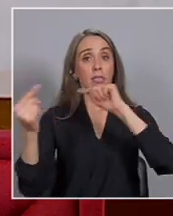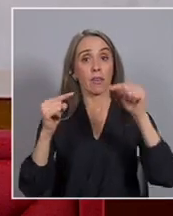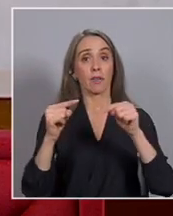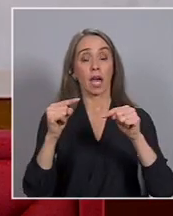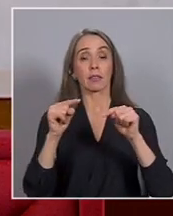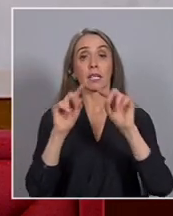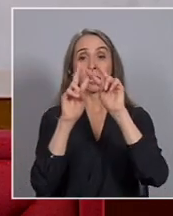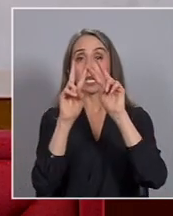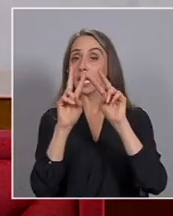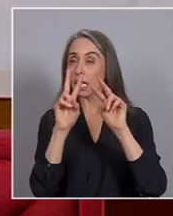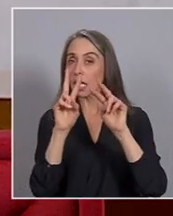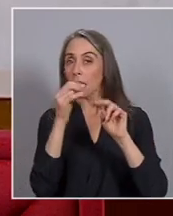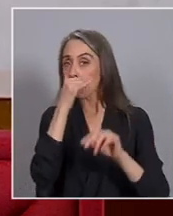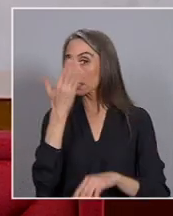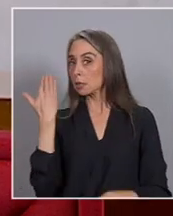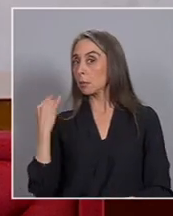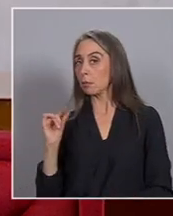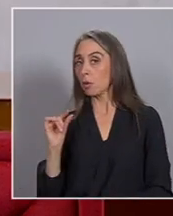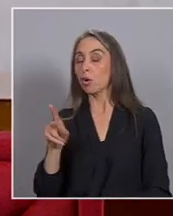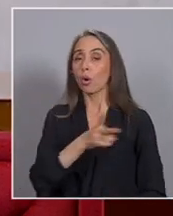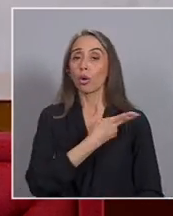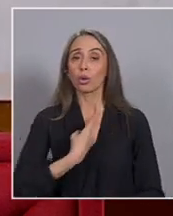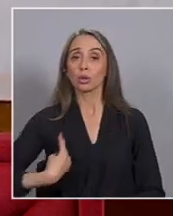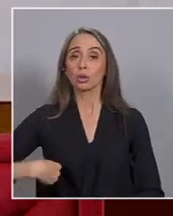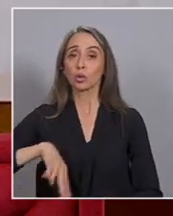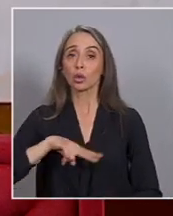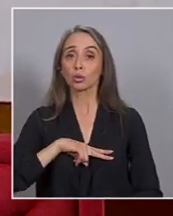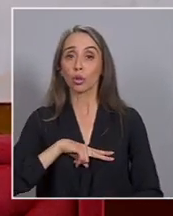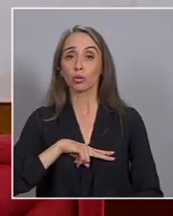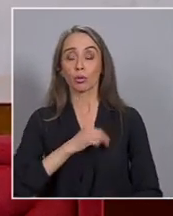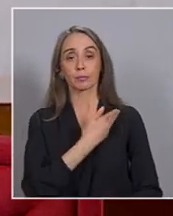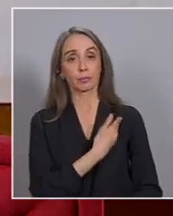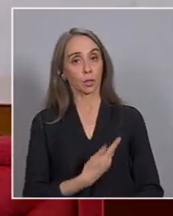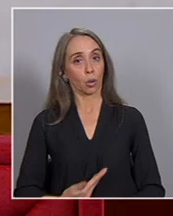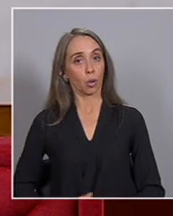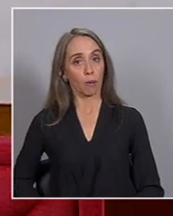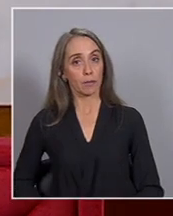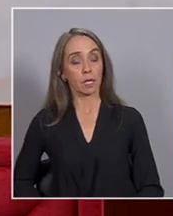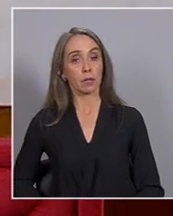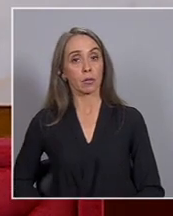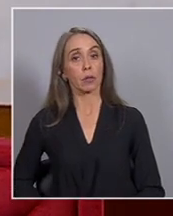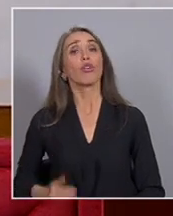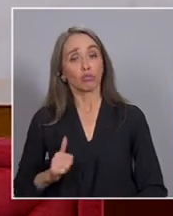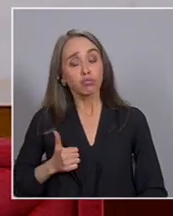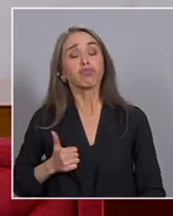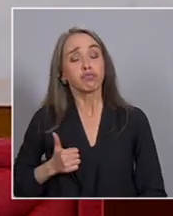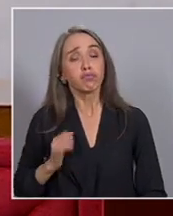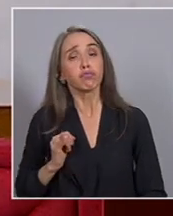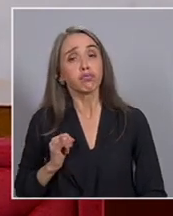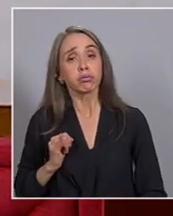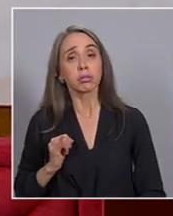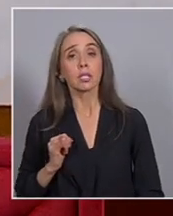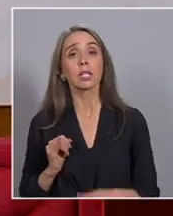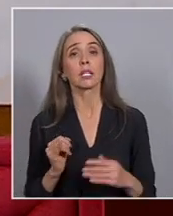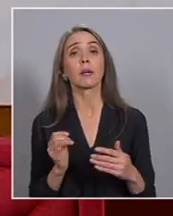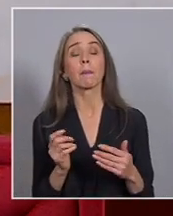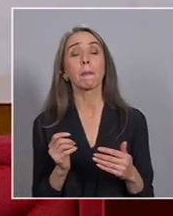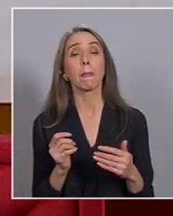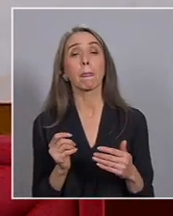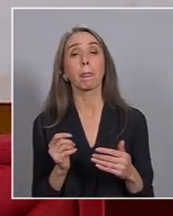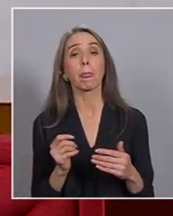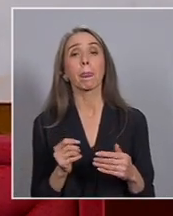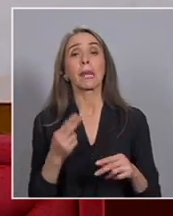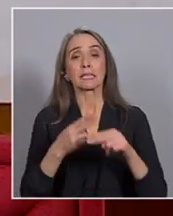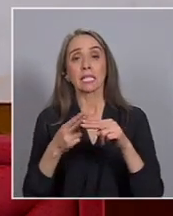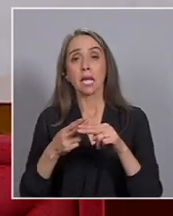últimos temas, en el último tiempo, que nosotros desde el gobierno teníamos la voluntad de que en las